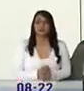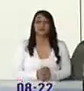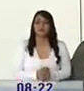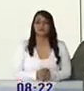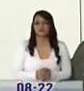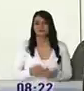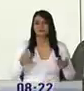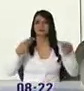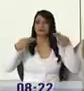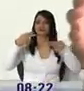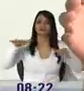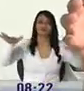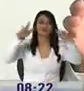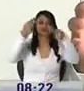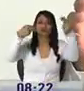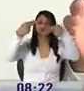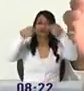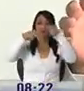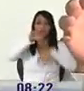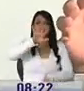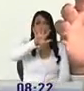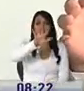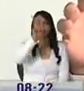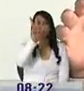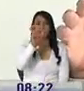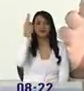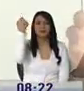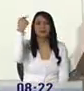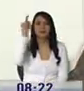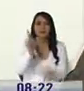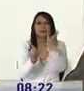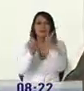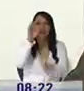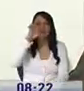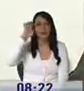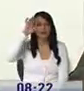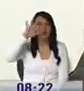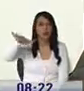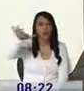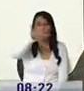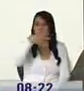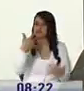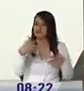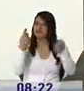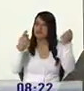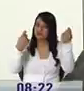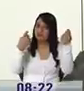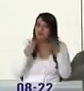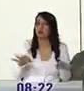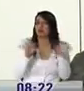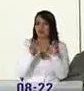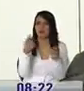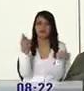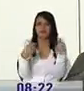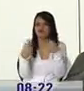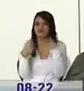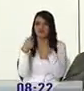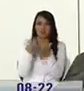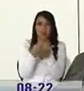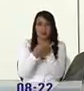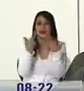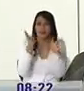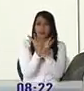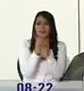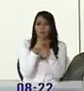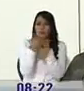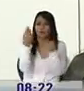que corresponde a 513 millones de habitantes es un mercado importante en el cual ya están colocados nuestros productos y pueden